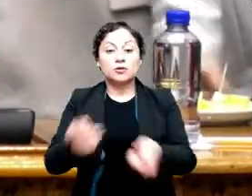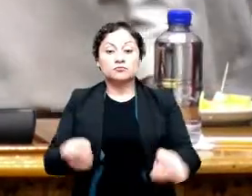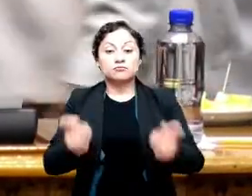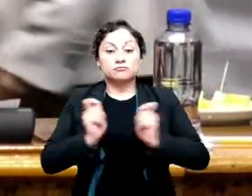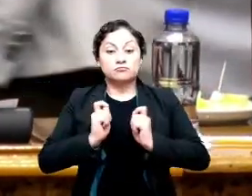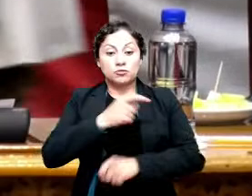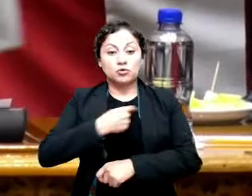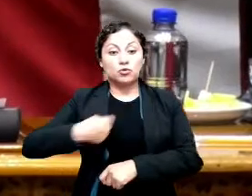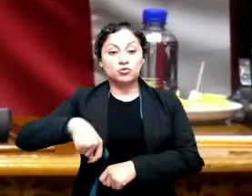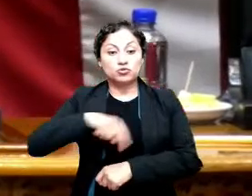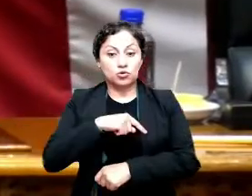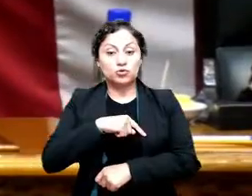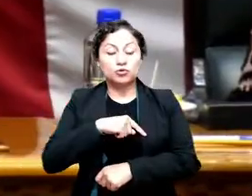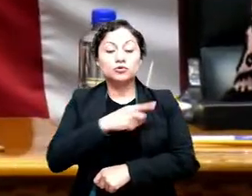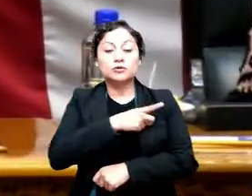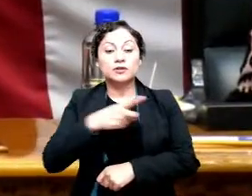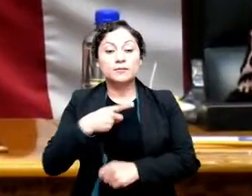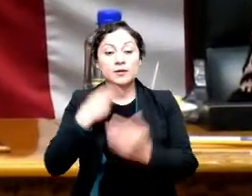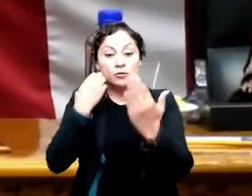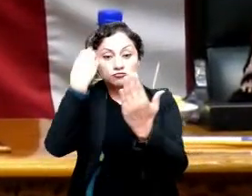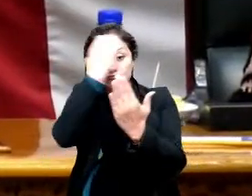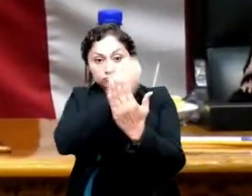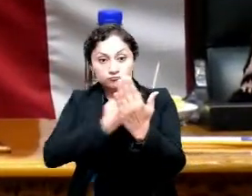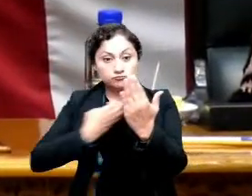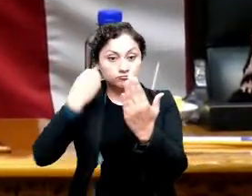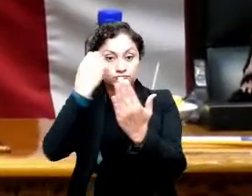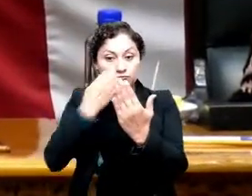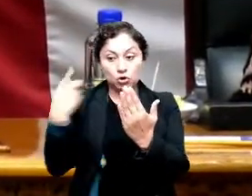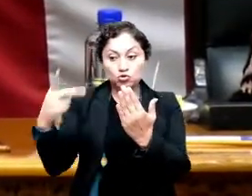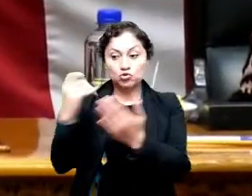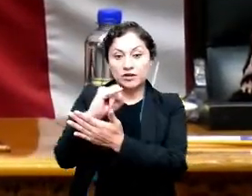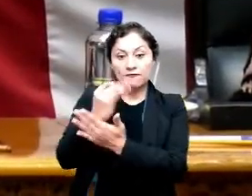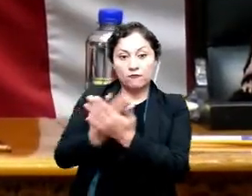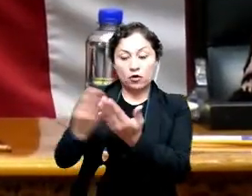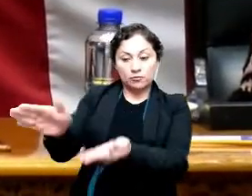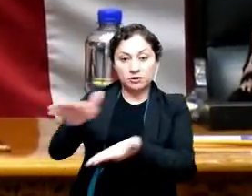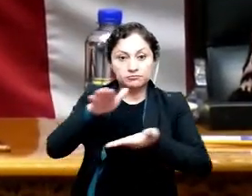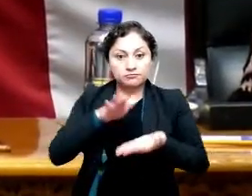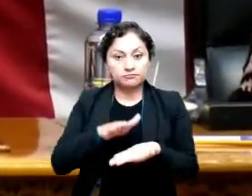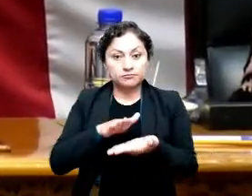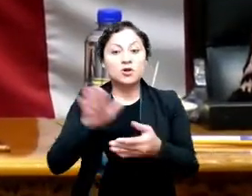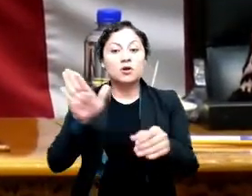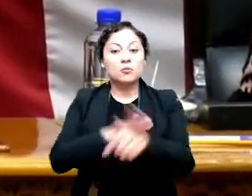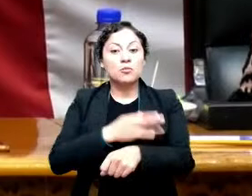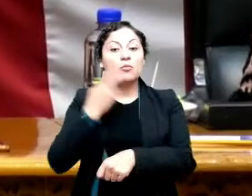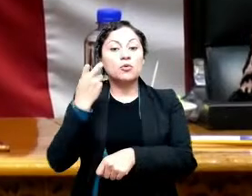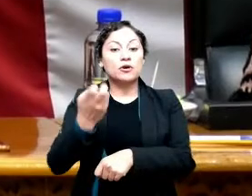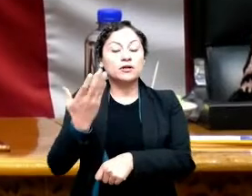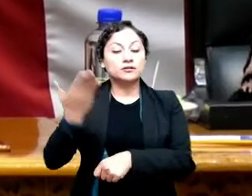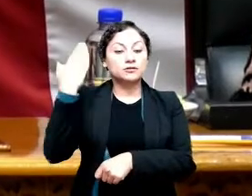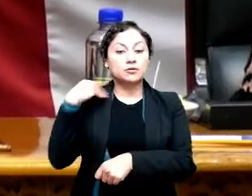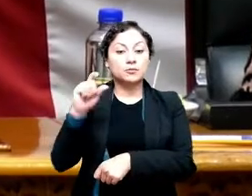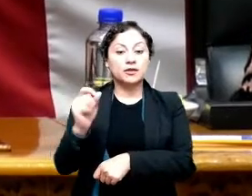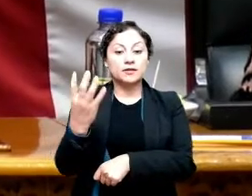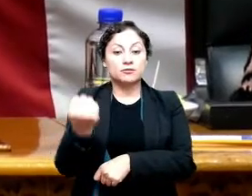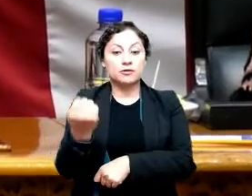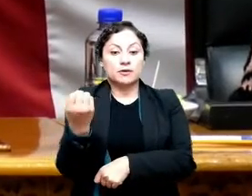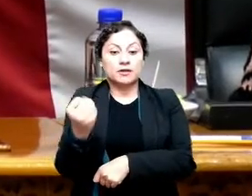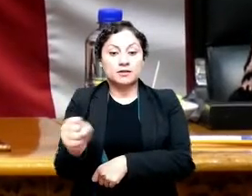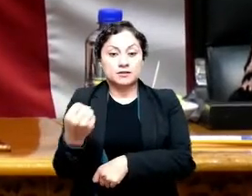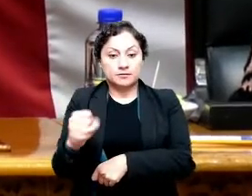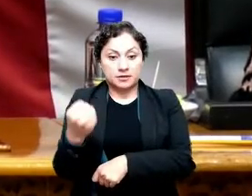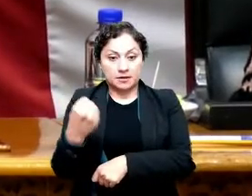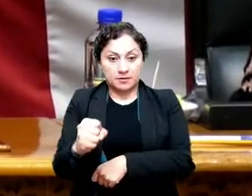popular el análisis del informe de gobierno. Por ello, en sesión celebrada el día 29 de septiembre del año en